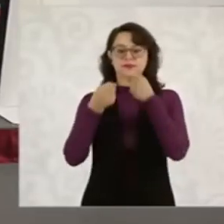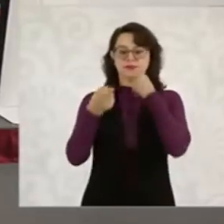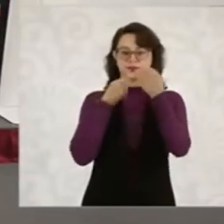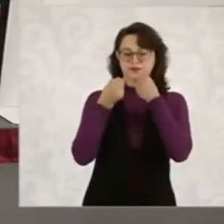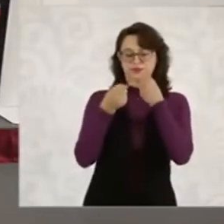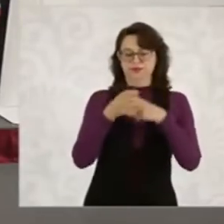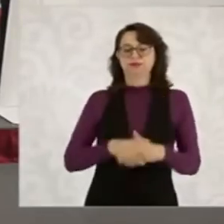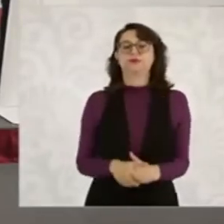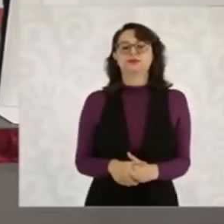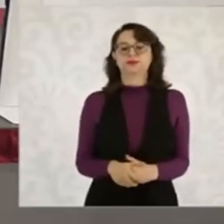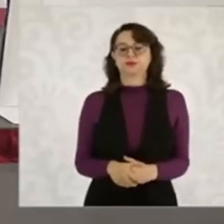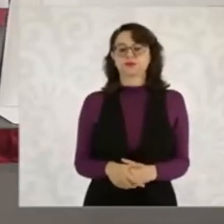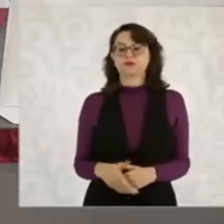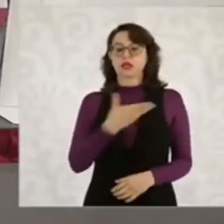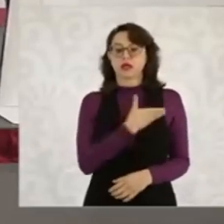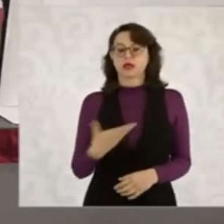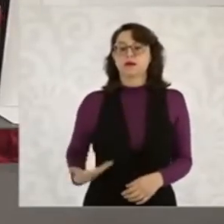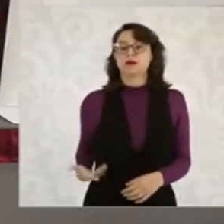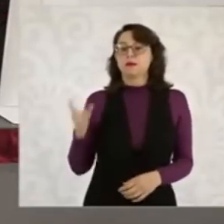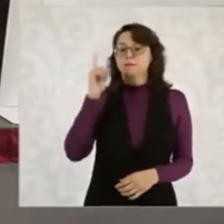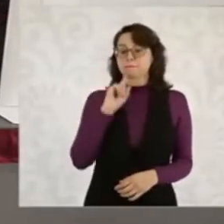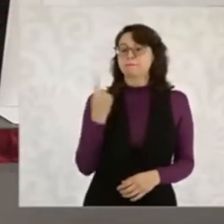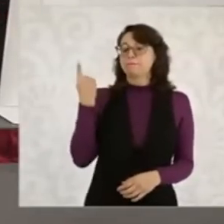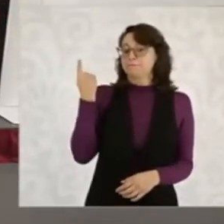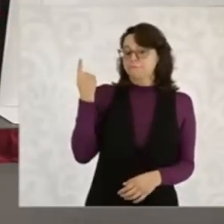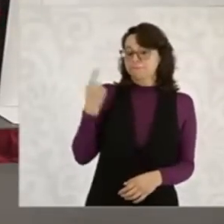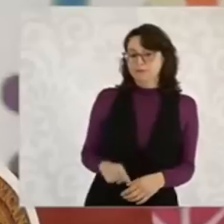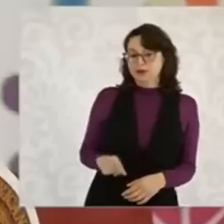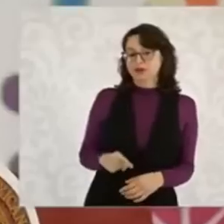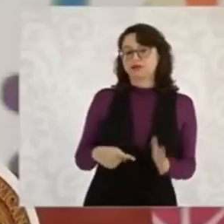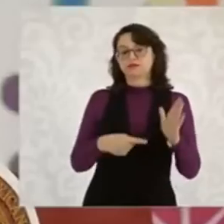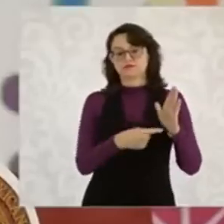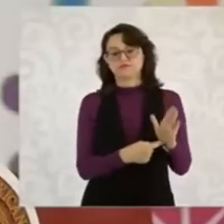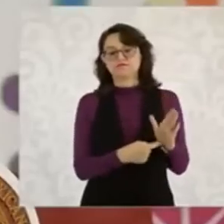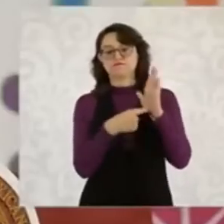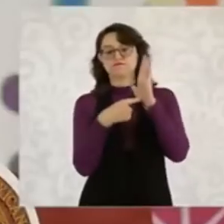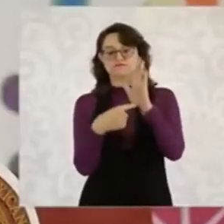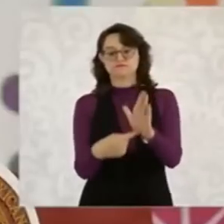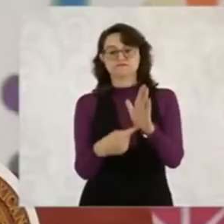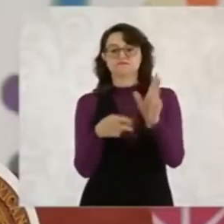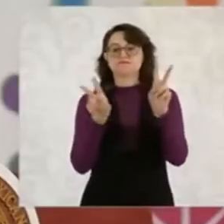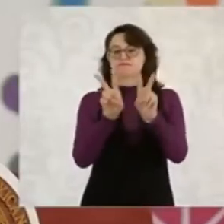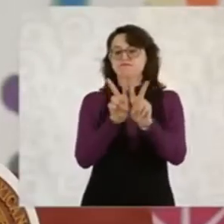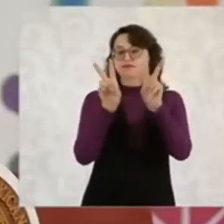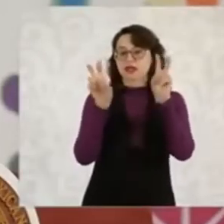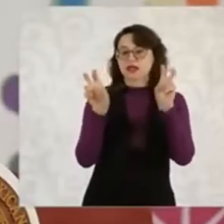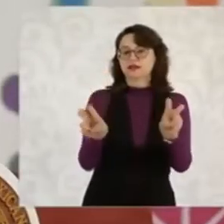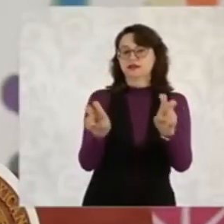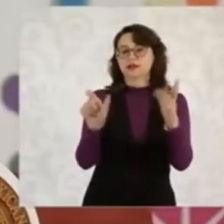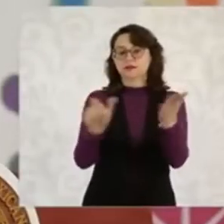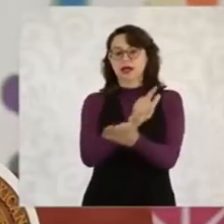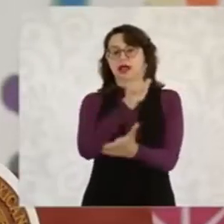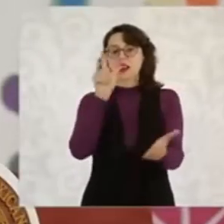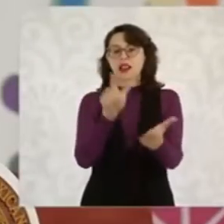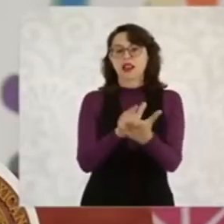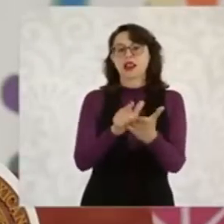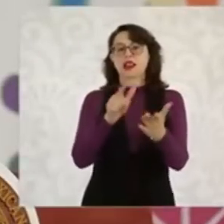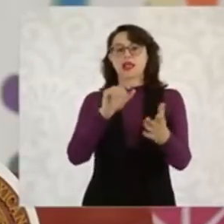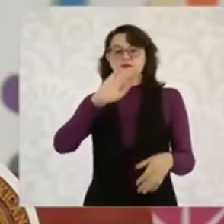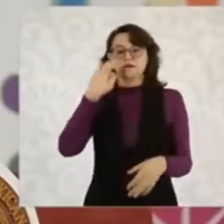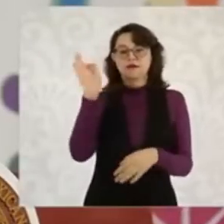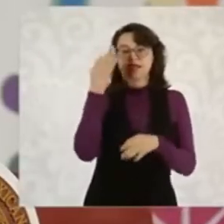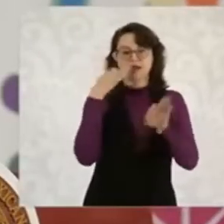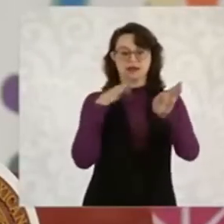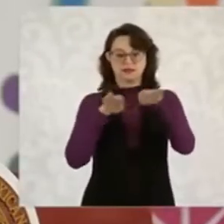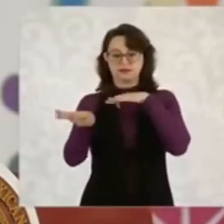por instrucciones de nuestra Presidenta sobre los avances que hemos tenido en materia de la reforma a la Ley Federal de Trabajo